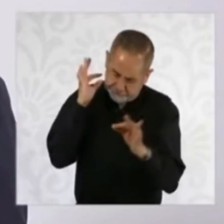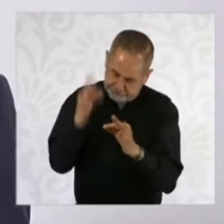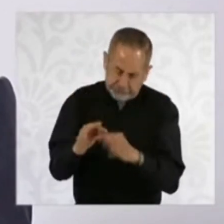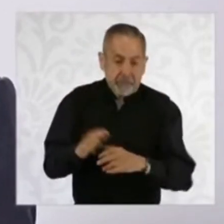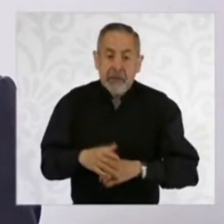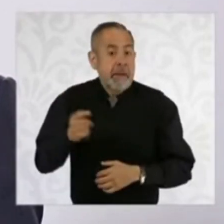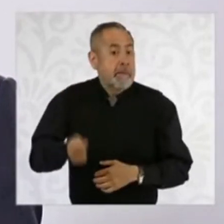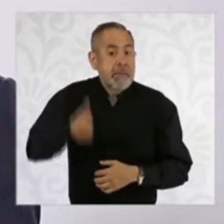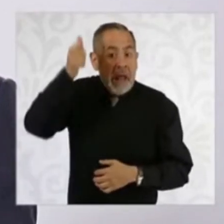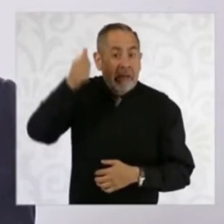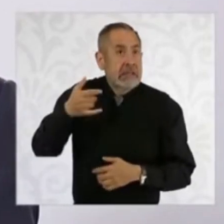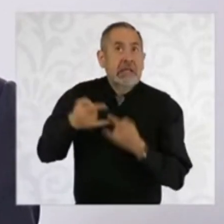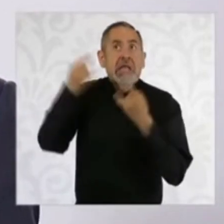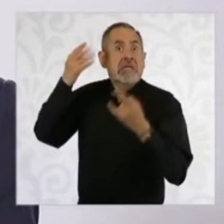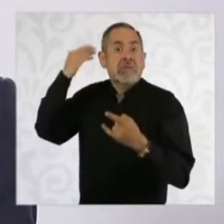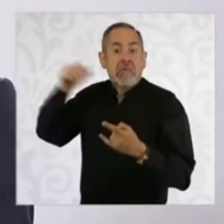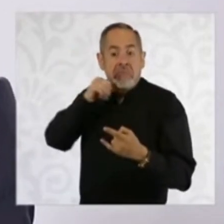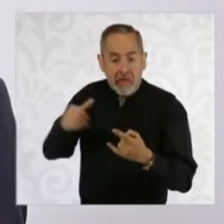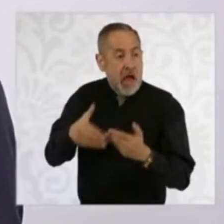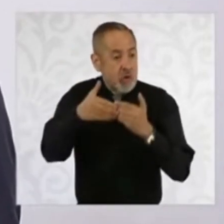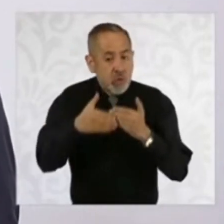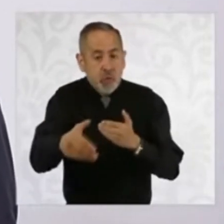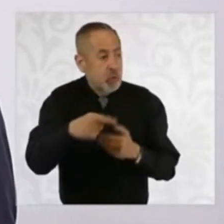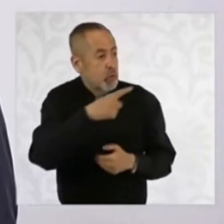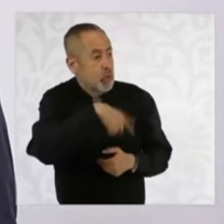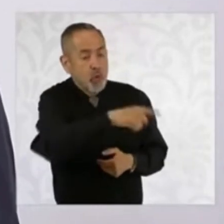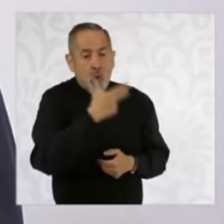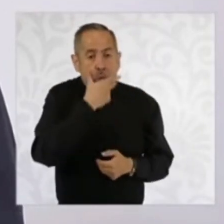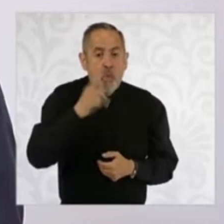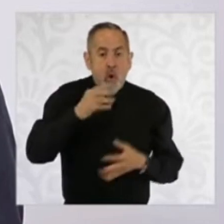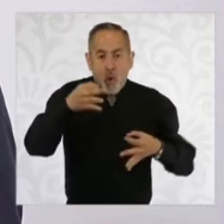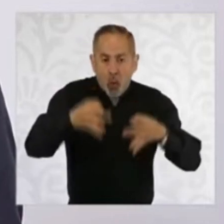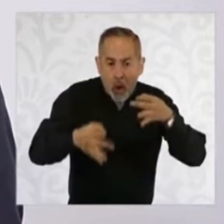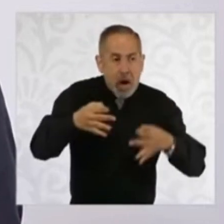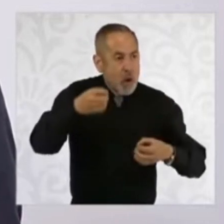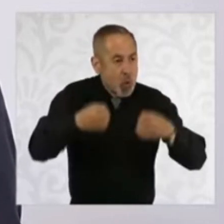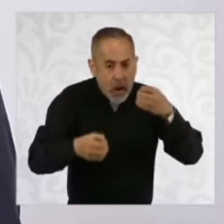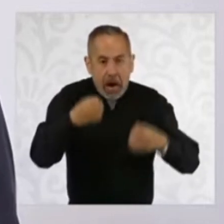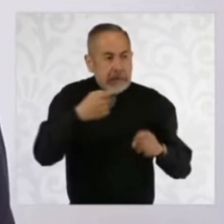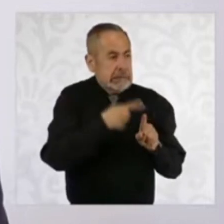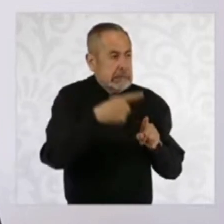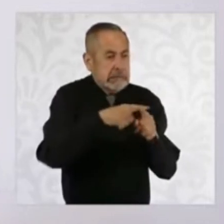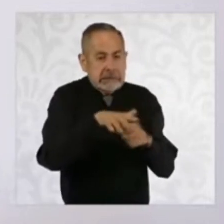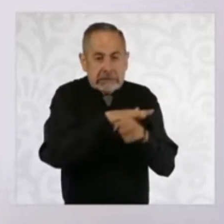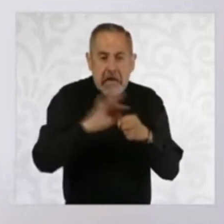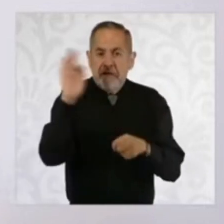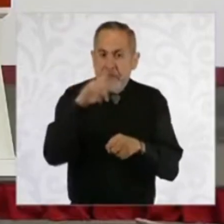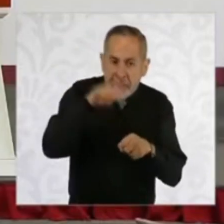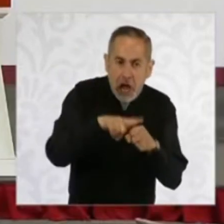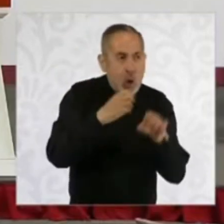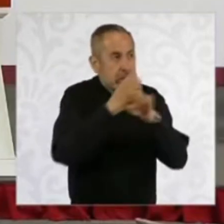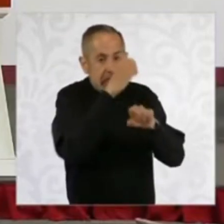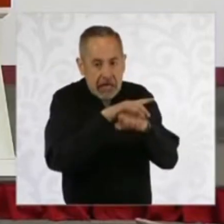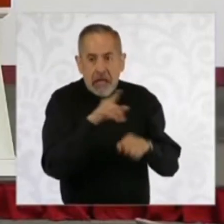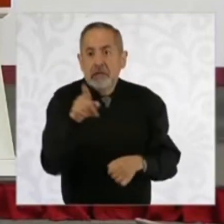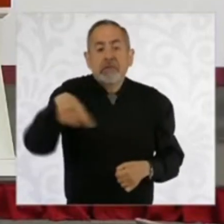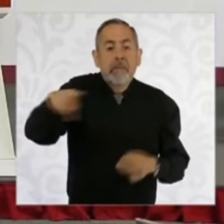México va a elegir a sus juezas y a sus jueces, tanto federales como locales. La siguiente, por